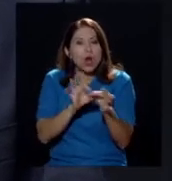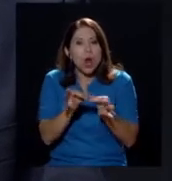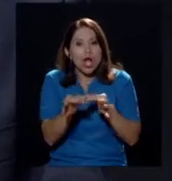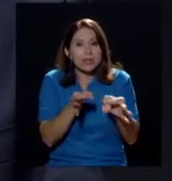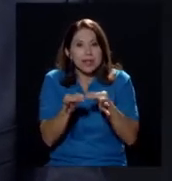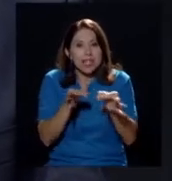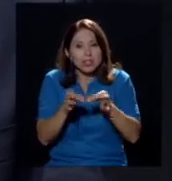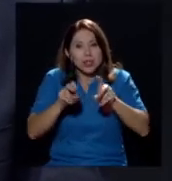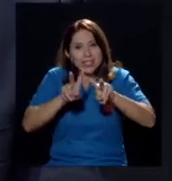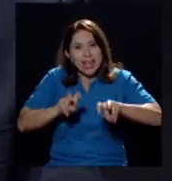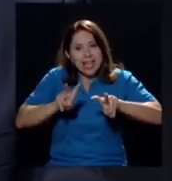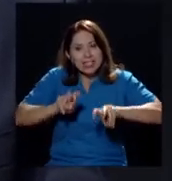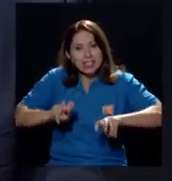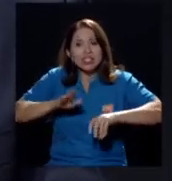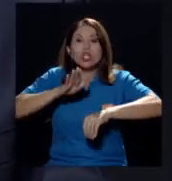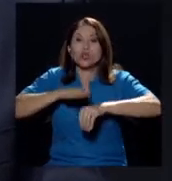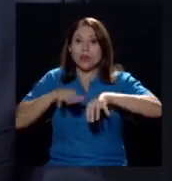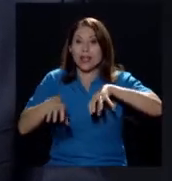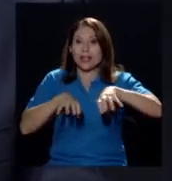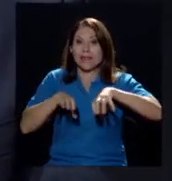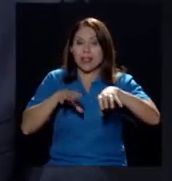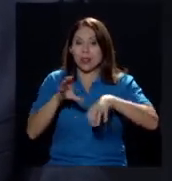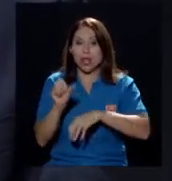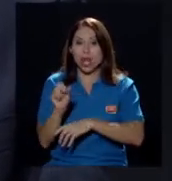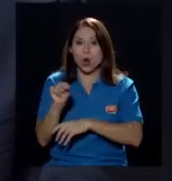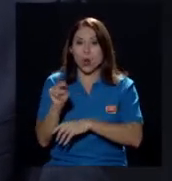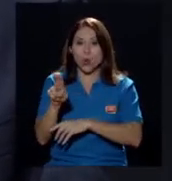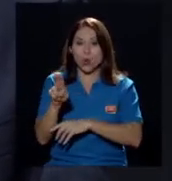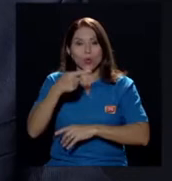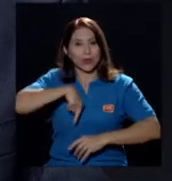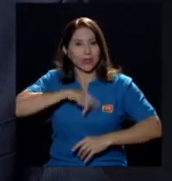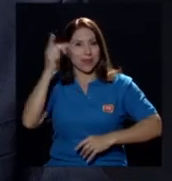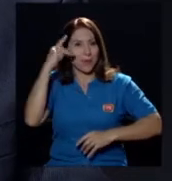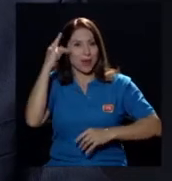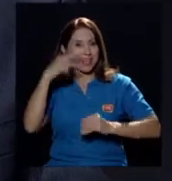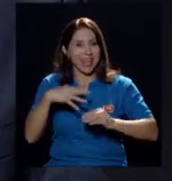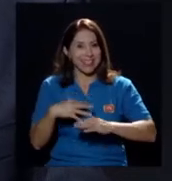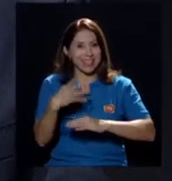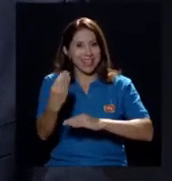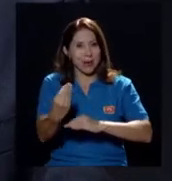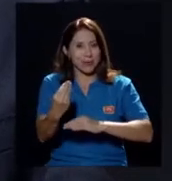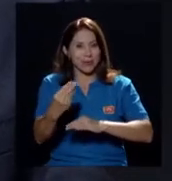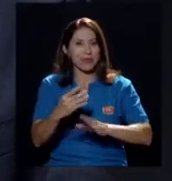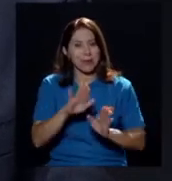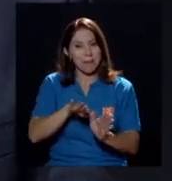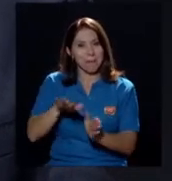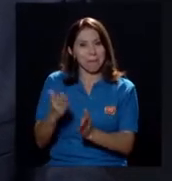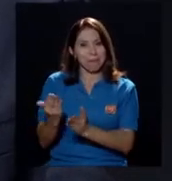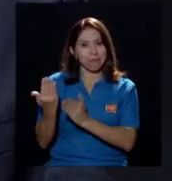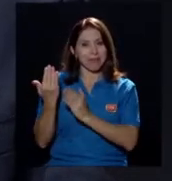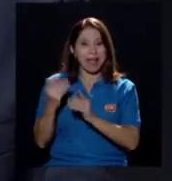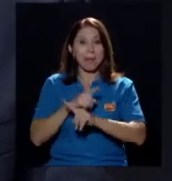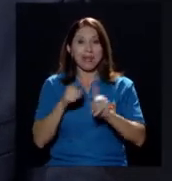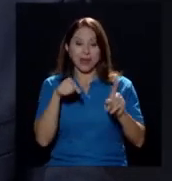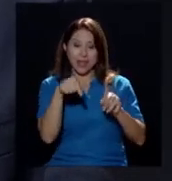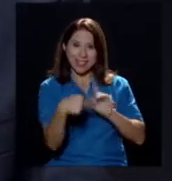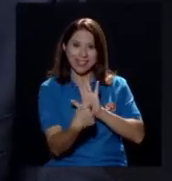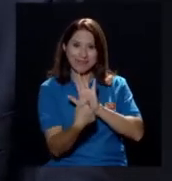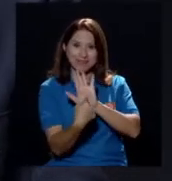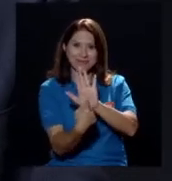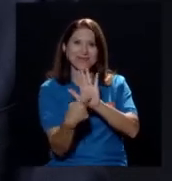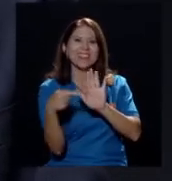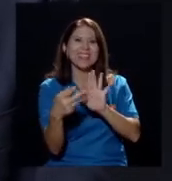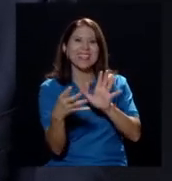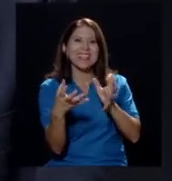de las naciones unidas y también en nuestra política exterior pero éste lo que pretende es caracterizar a la